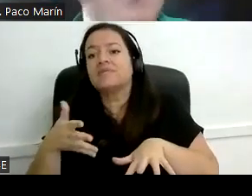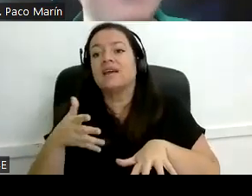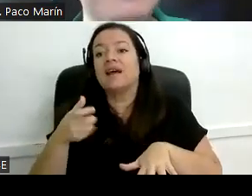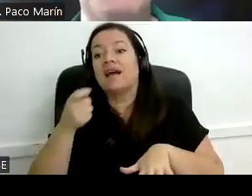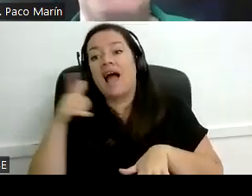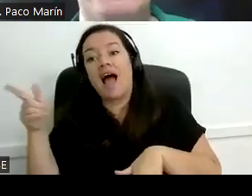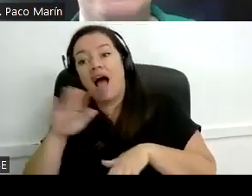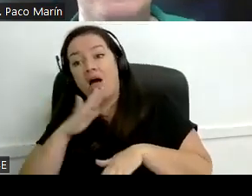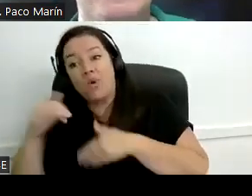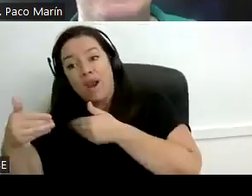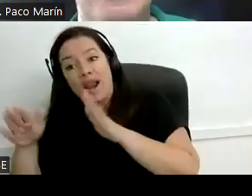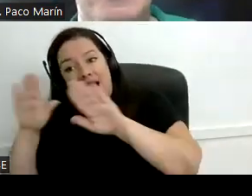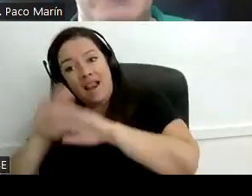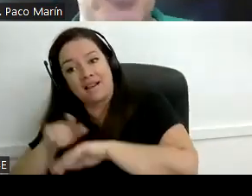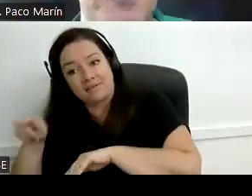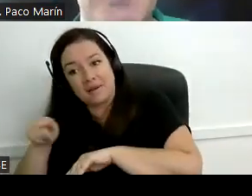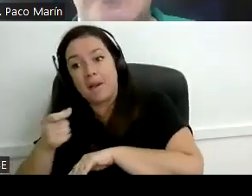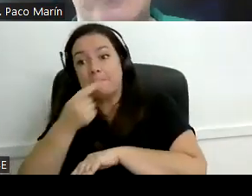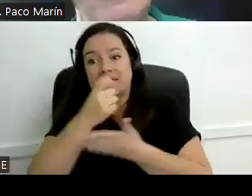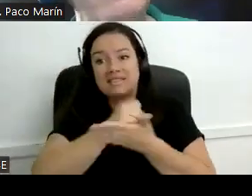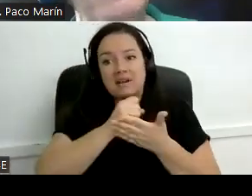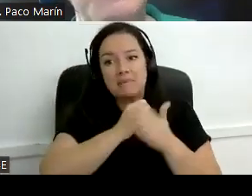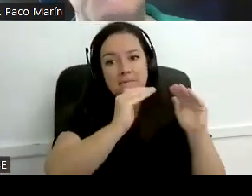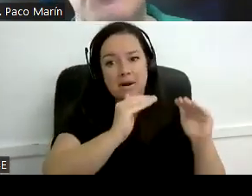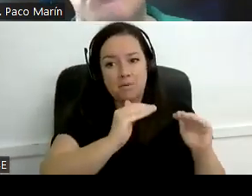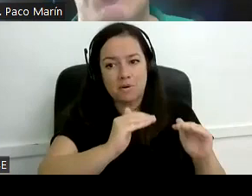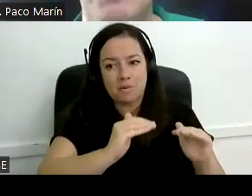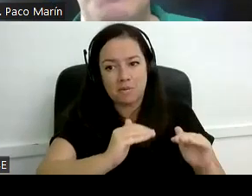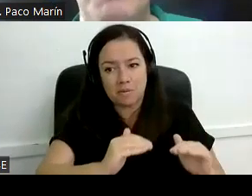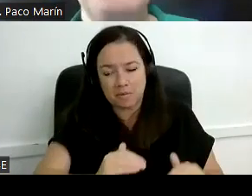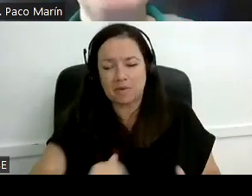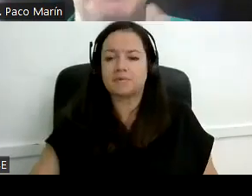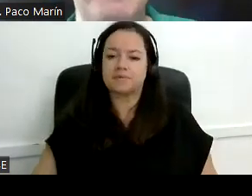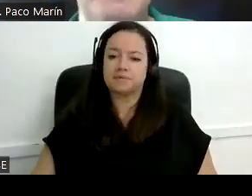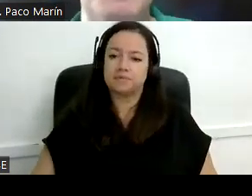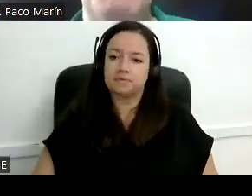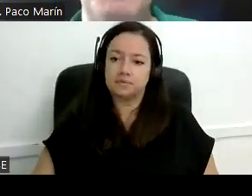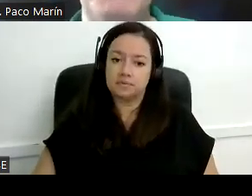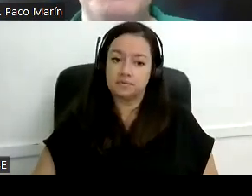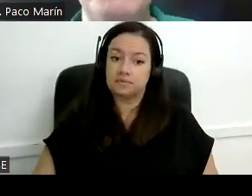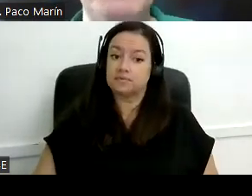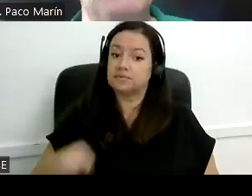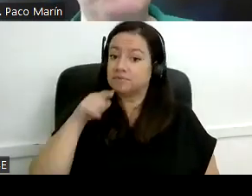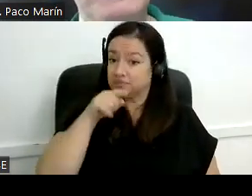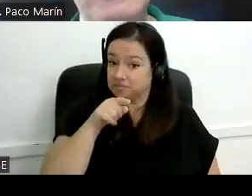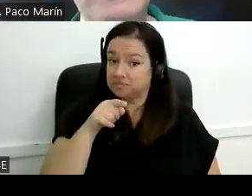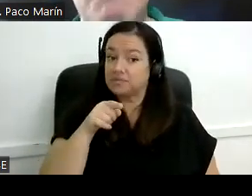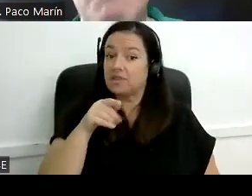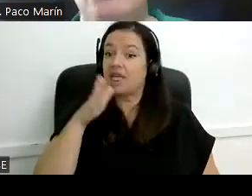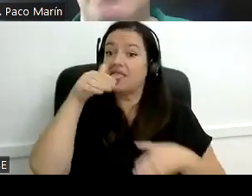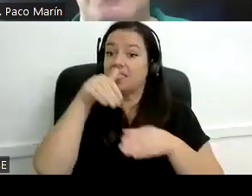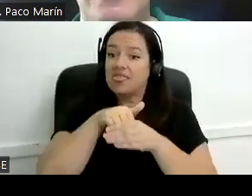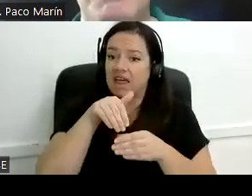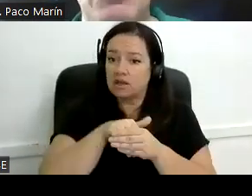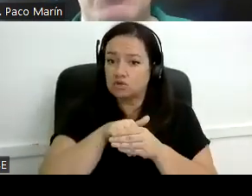como alternativa a la benzodiazepina, al diazepam o al lorazepam. Sabéis que el Mind Master Stream contiene